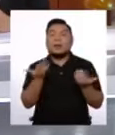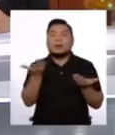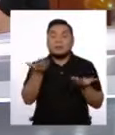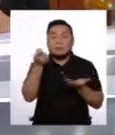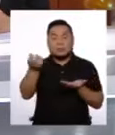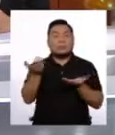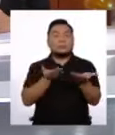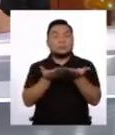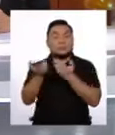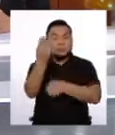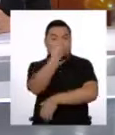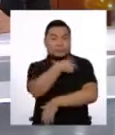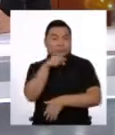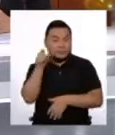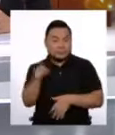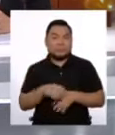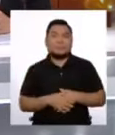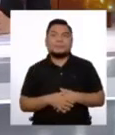servicio de hospitalización,